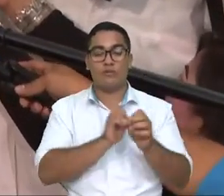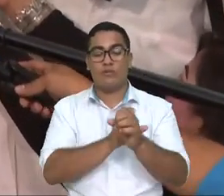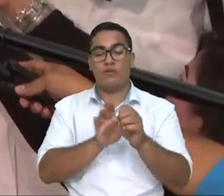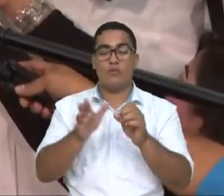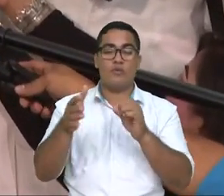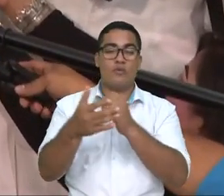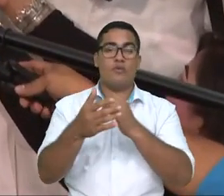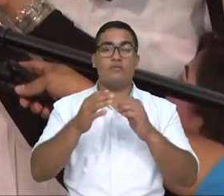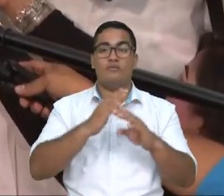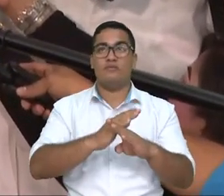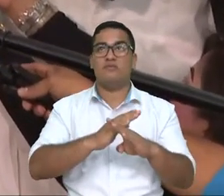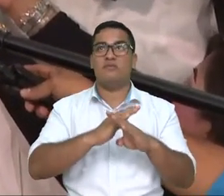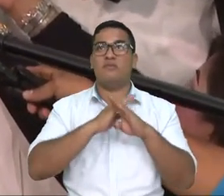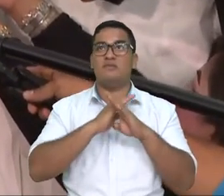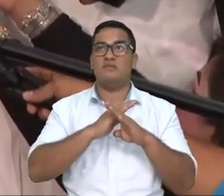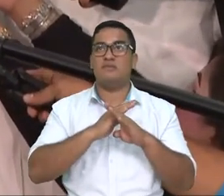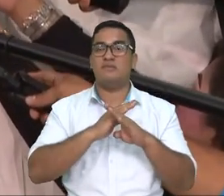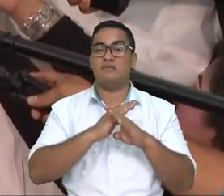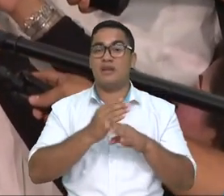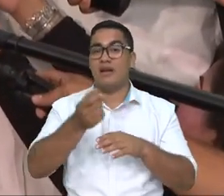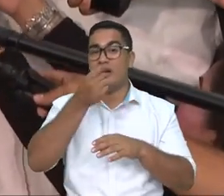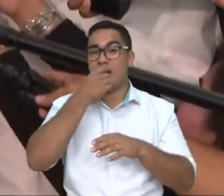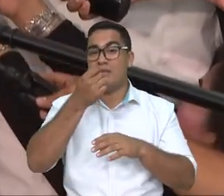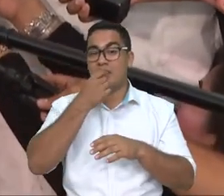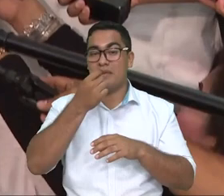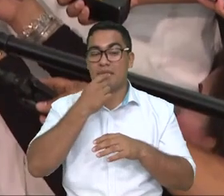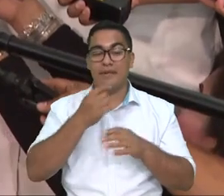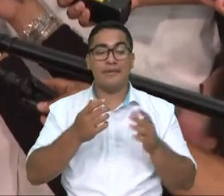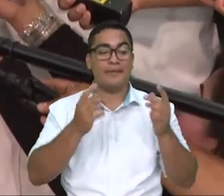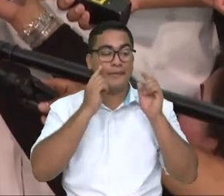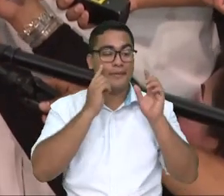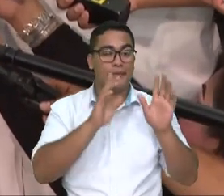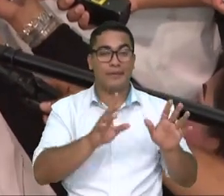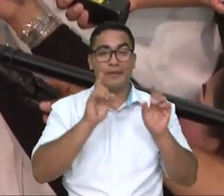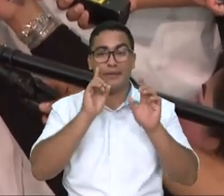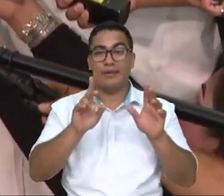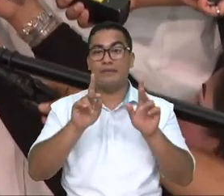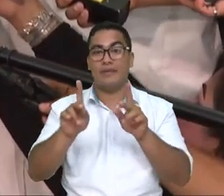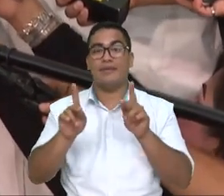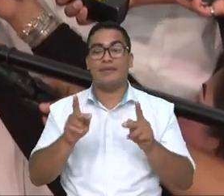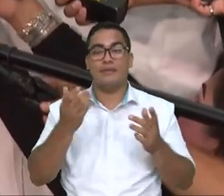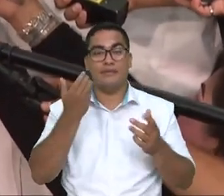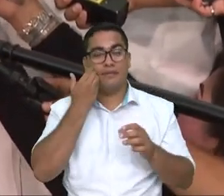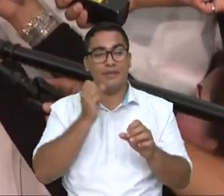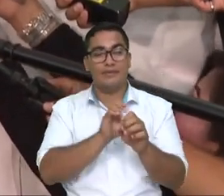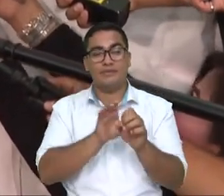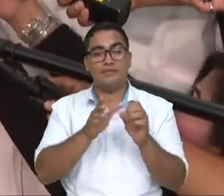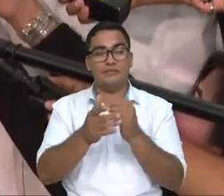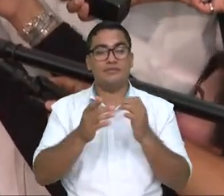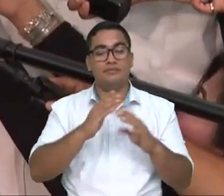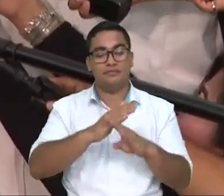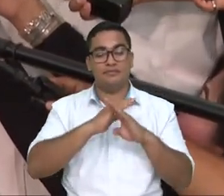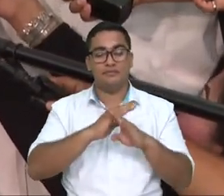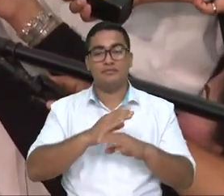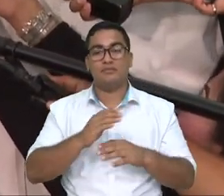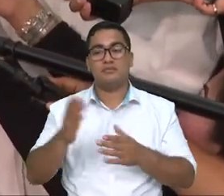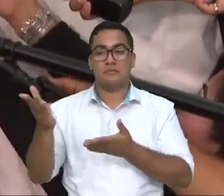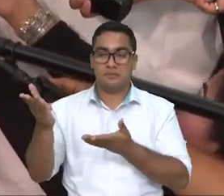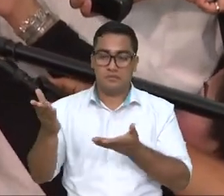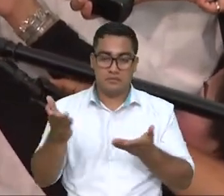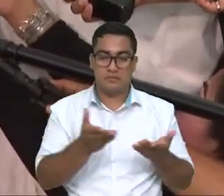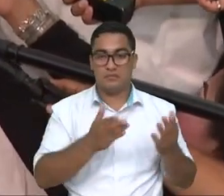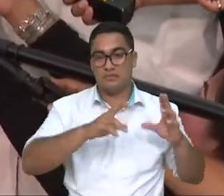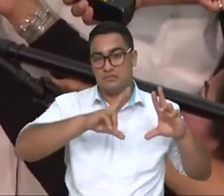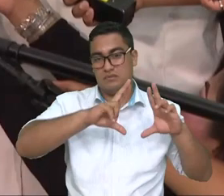el uso del medicamento con los pacientes con el COVID-19. Nosotros le damos la bienvenida a la